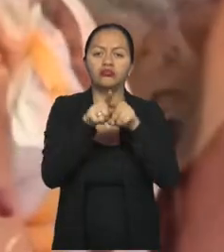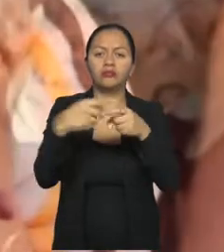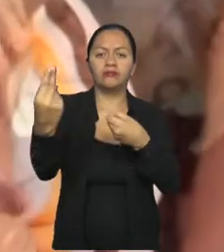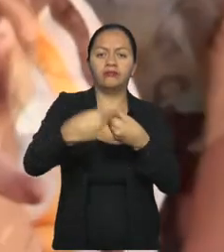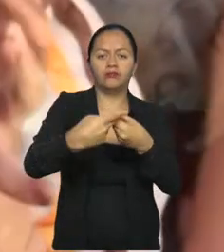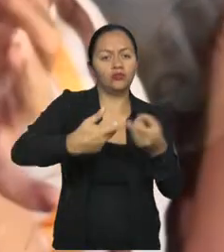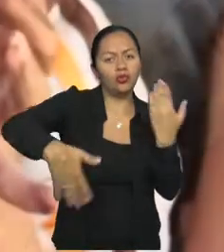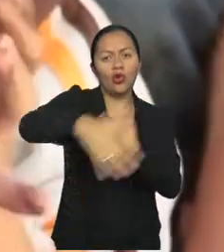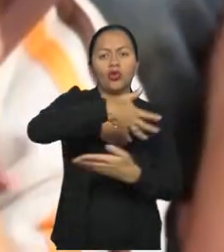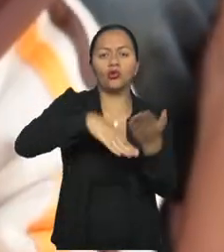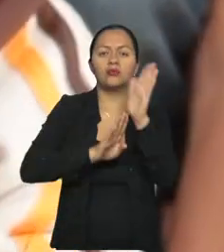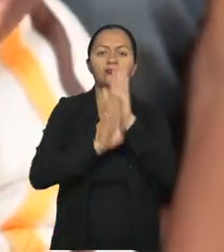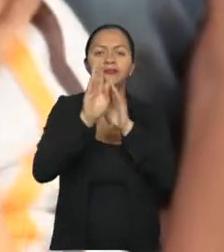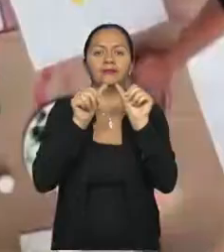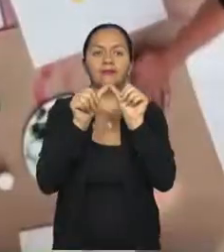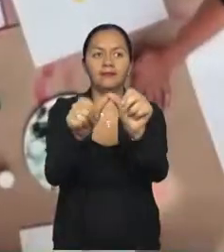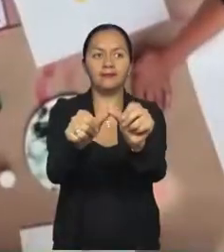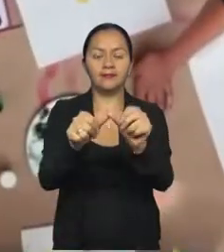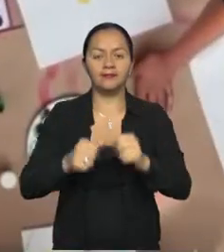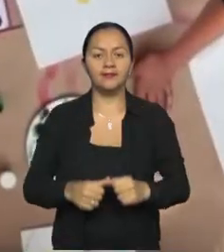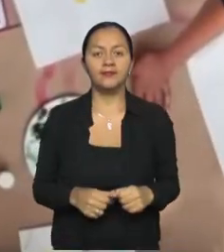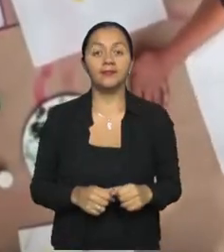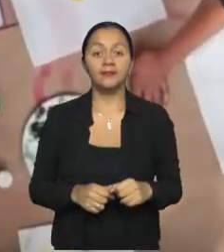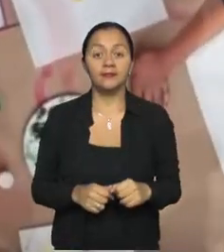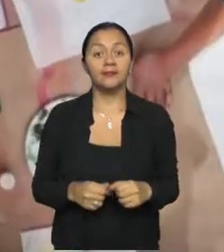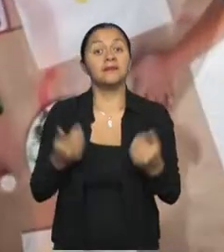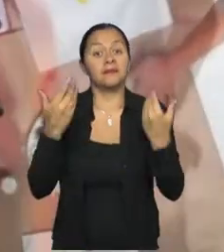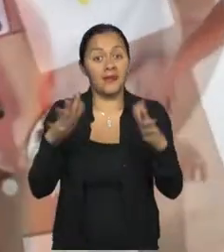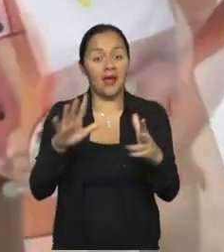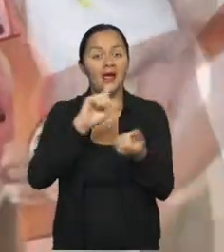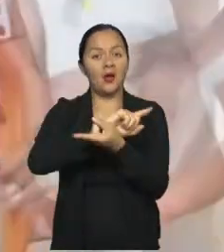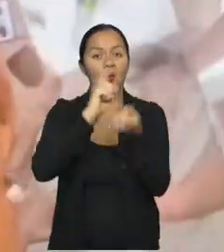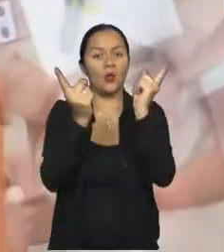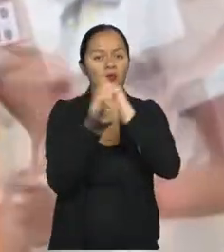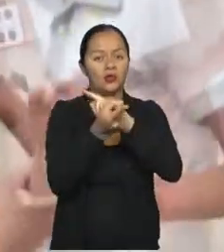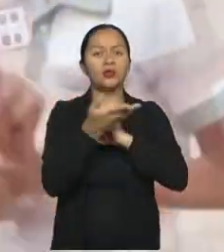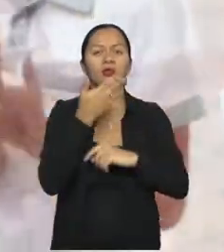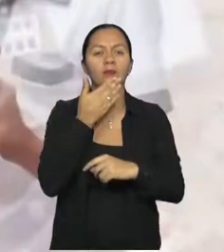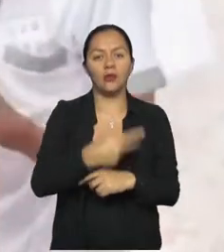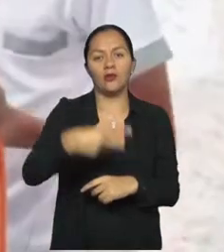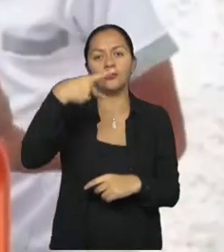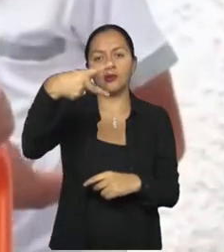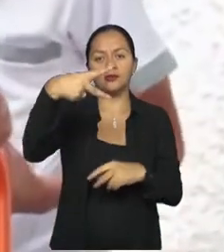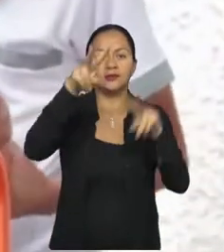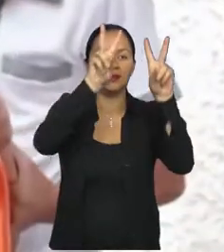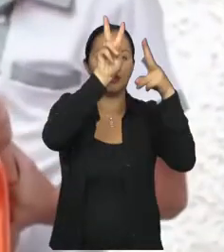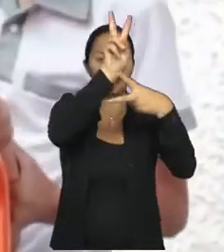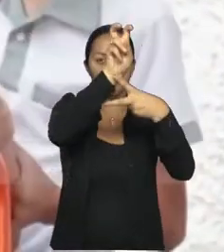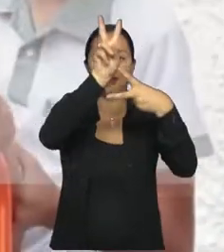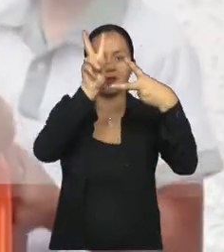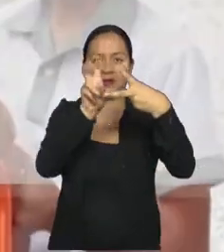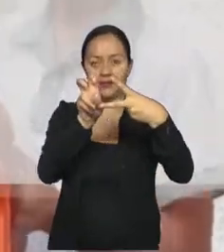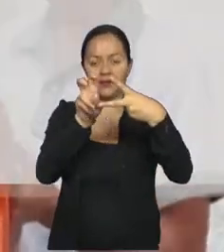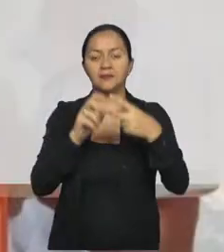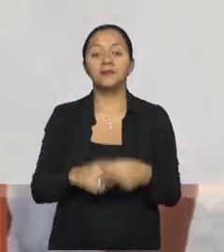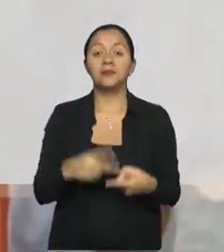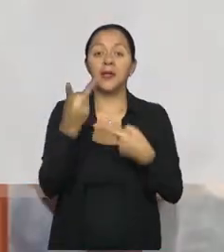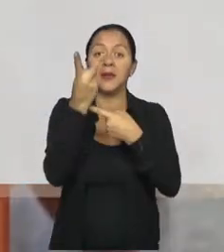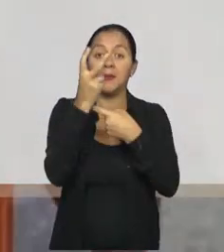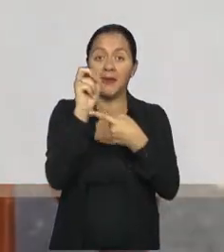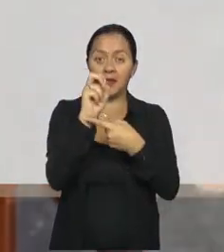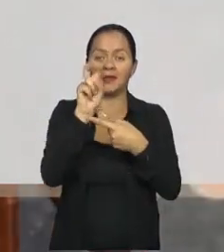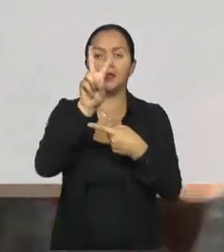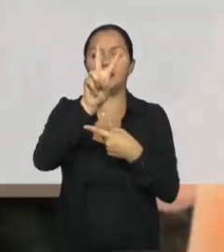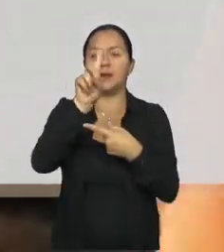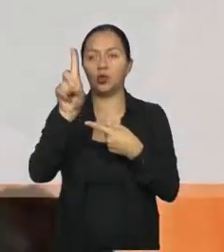en el desarrollo sostenible. Dentro del encuentro se abordarán dos grandes temas. El 20, 21